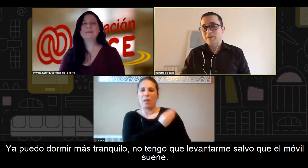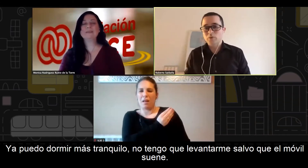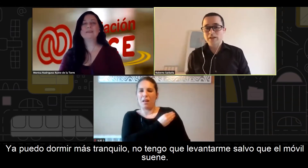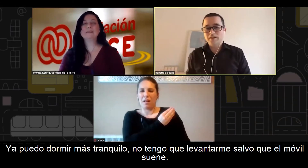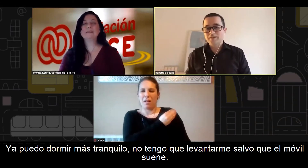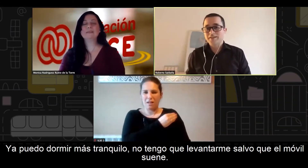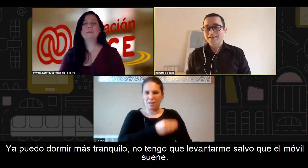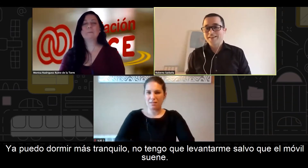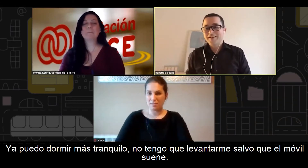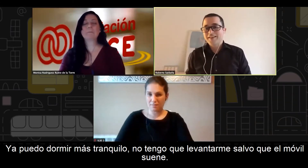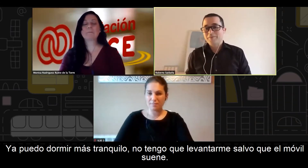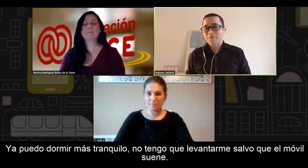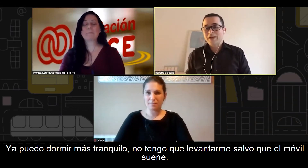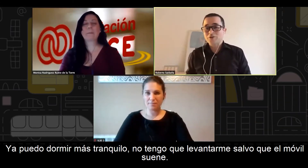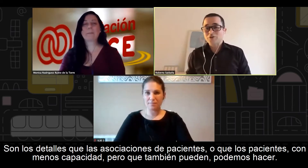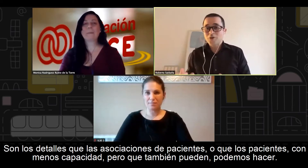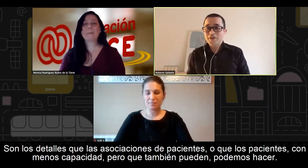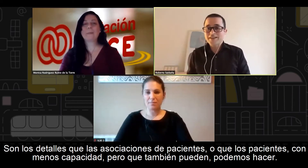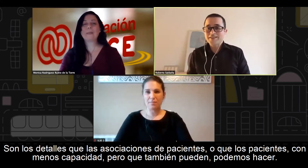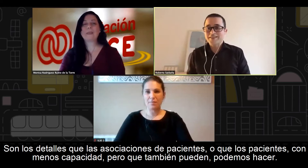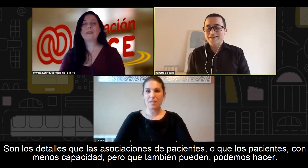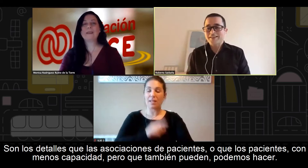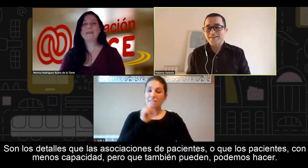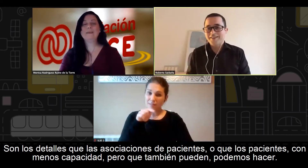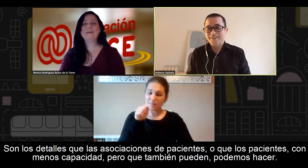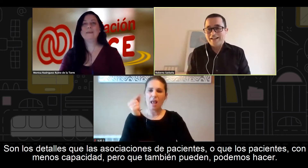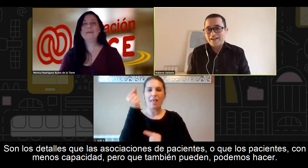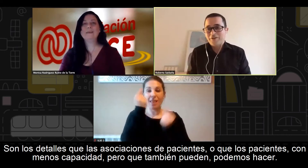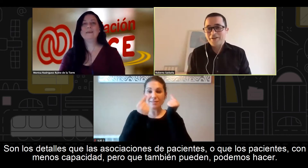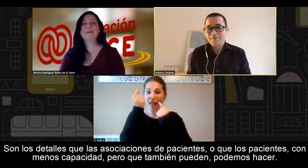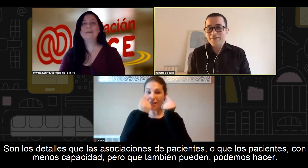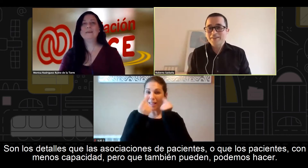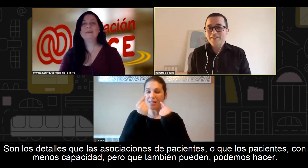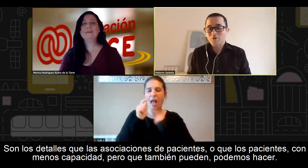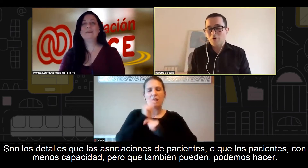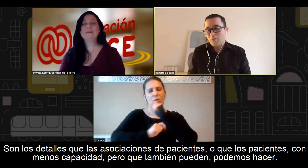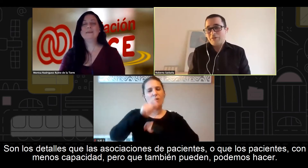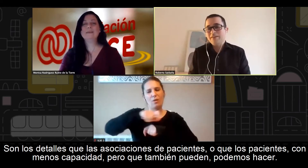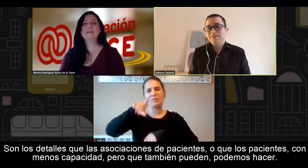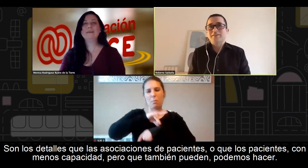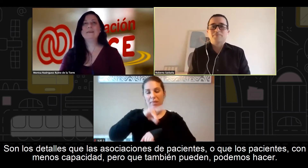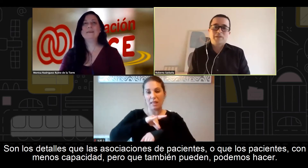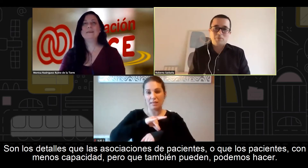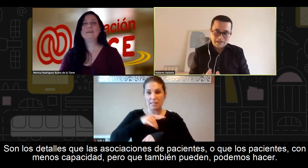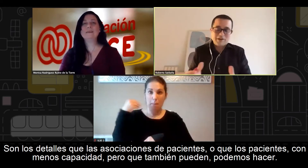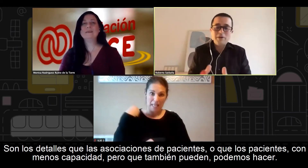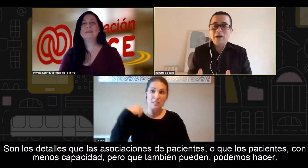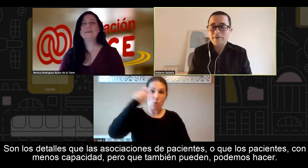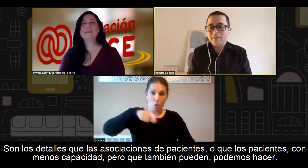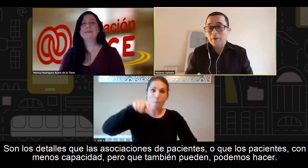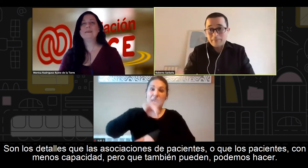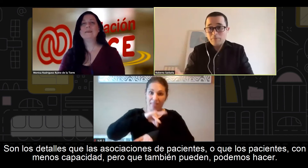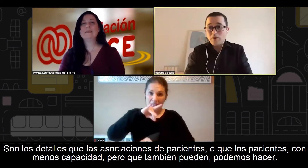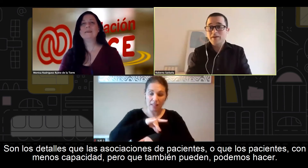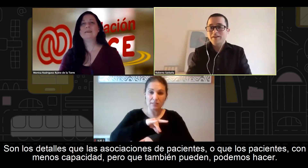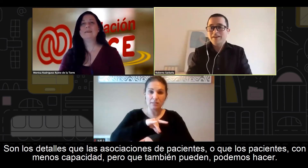móvil suene. Pues esos son los detalles que las asociaciones de pacientes, o que los pacientes, quizá con menos capacidad, pero que